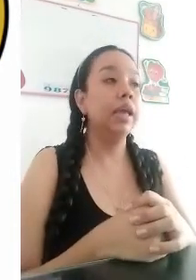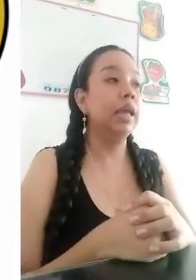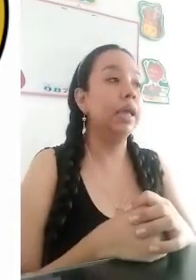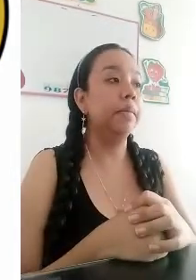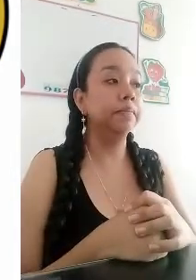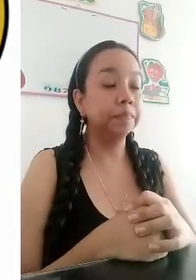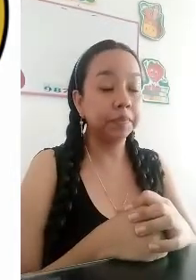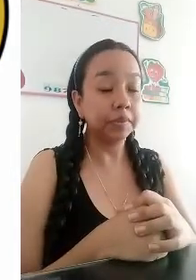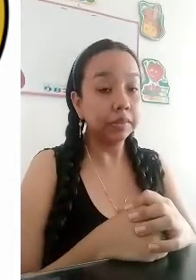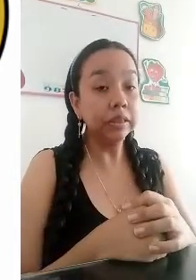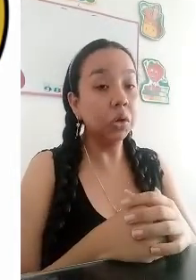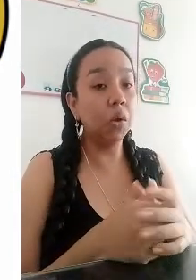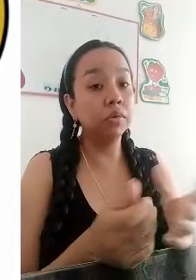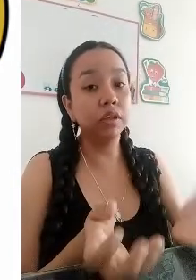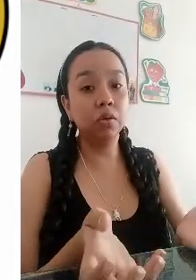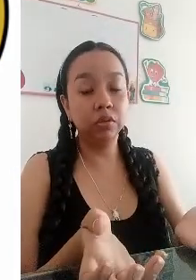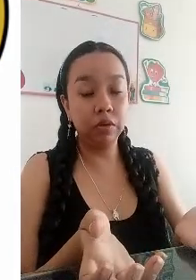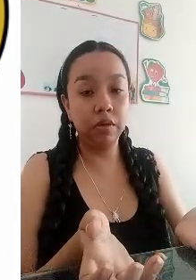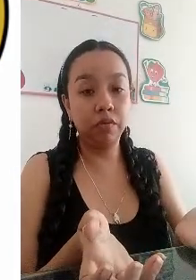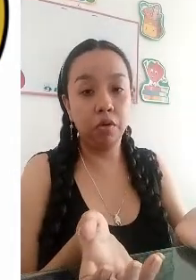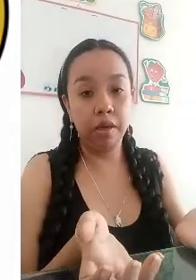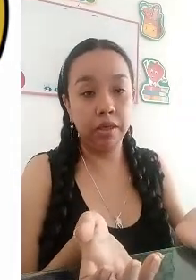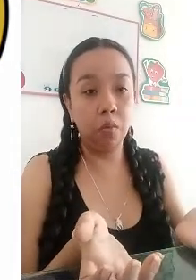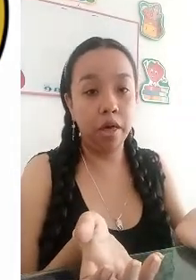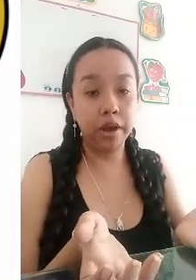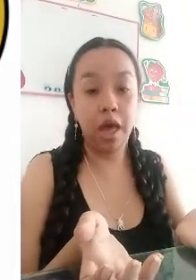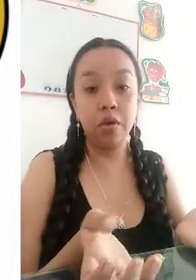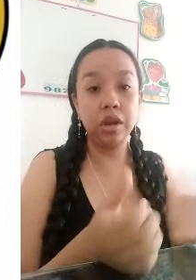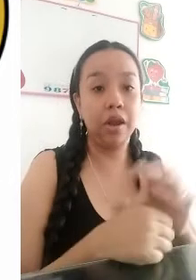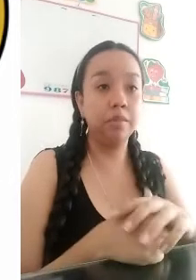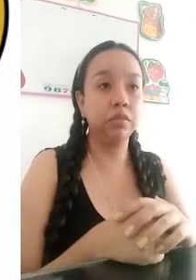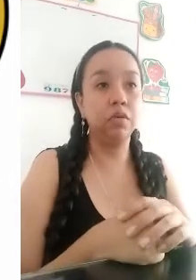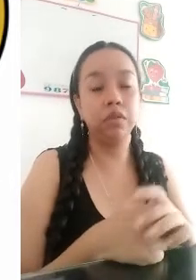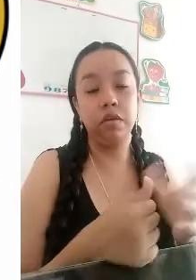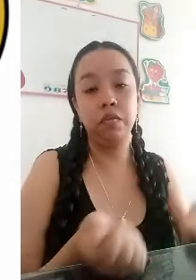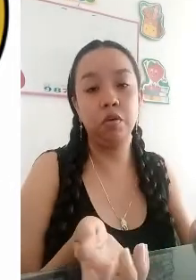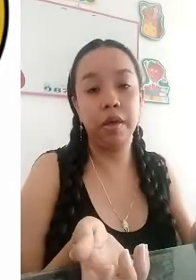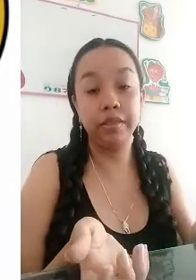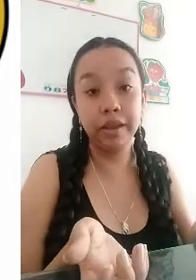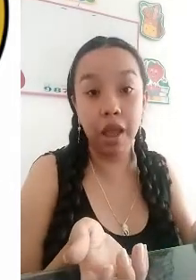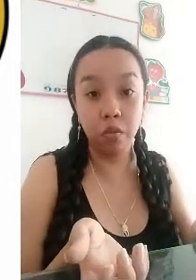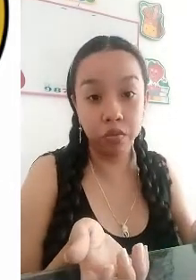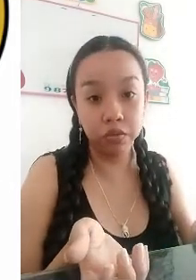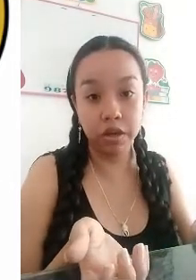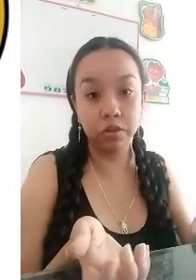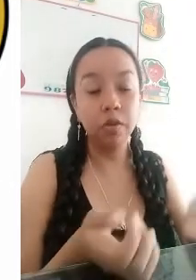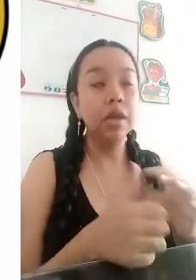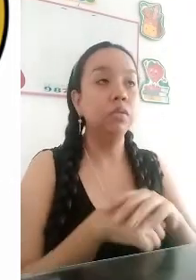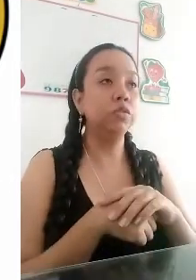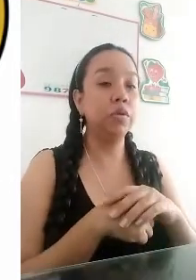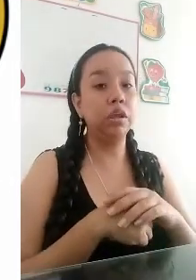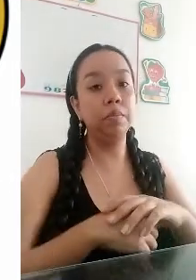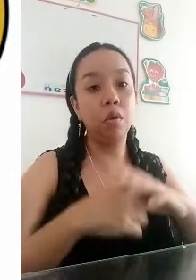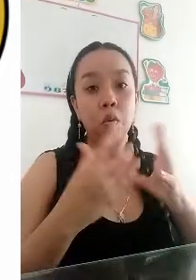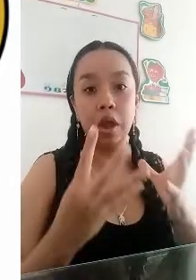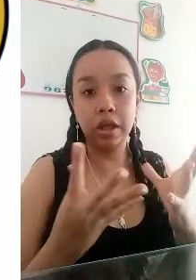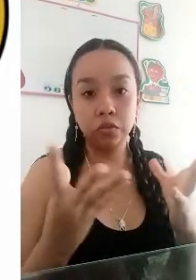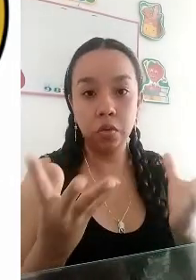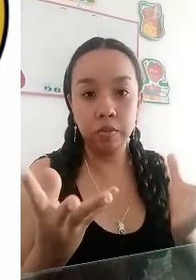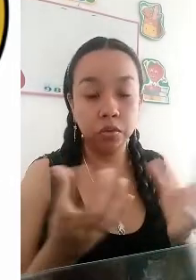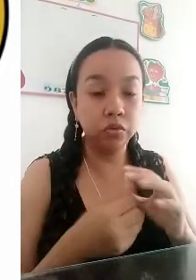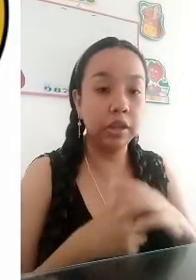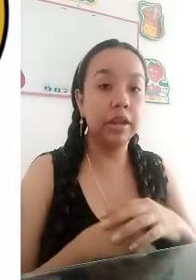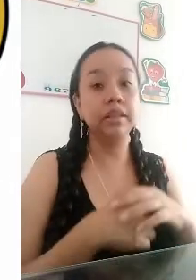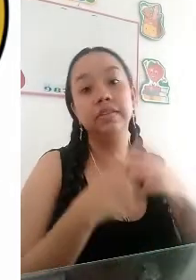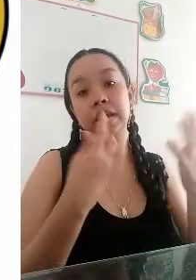diferente. No vamos a encontrar una en forma de cuadrado ni la vamos a encontrar en forma de triángulo, ¿cierto? Entonces, por ejemplo, un